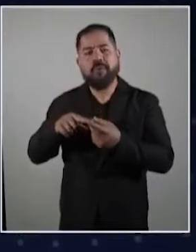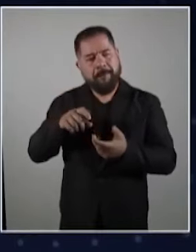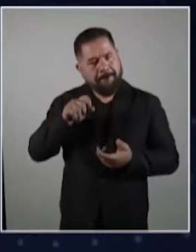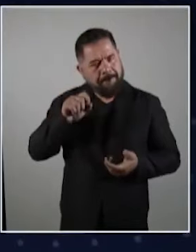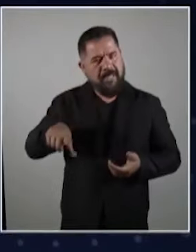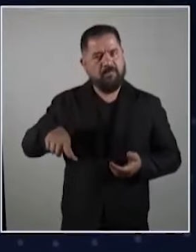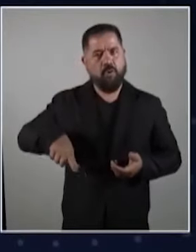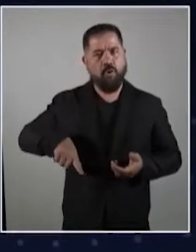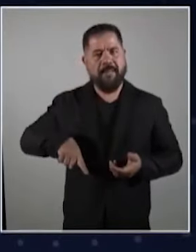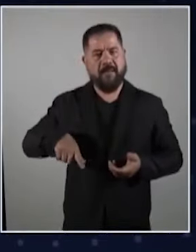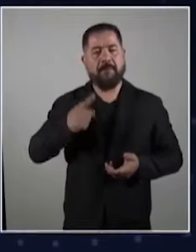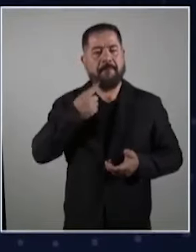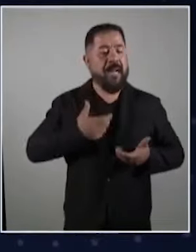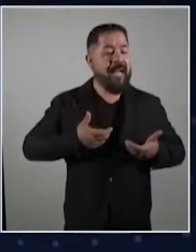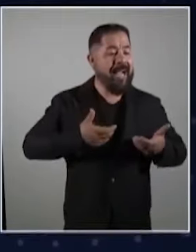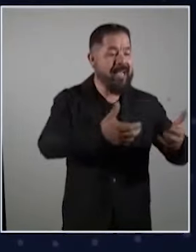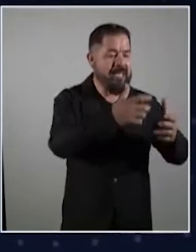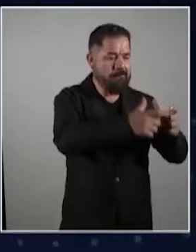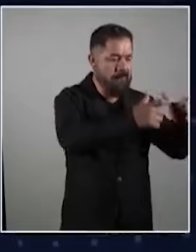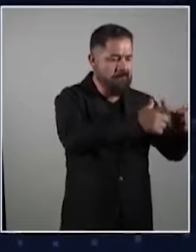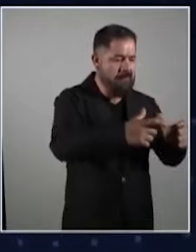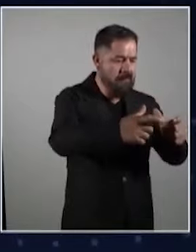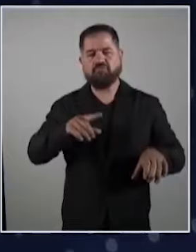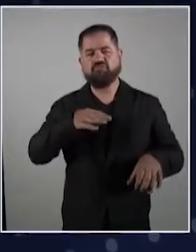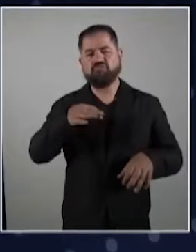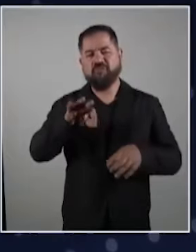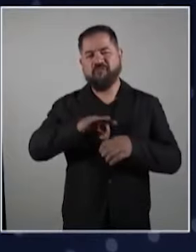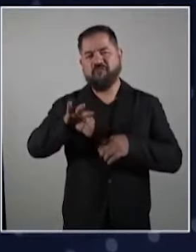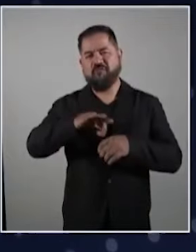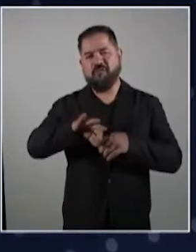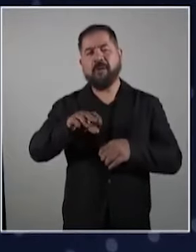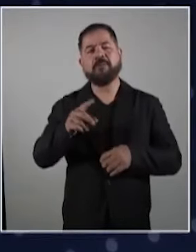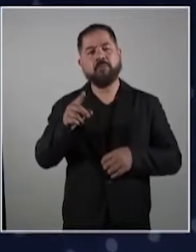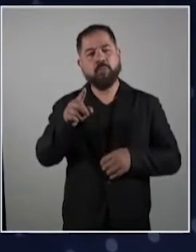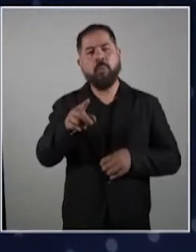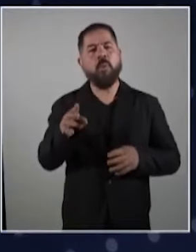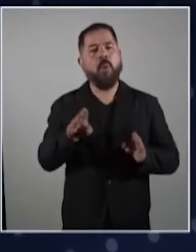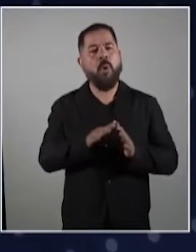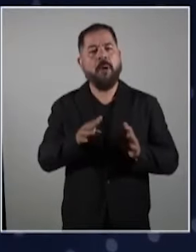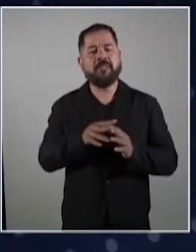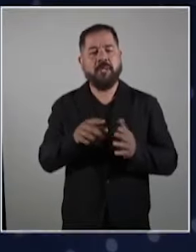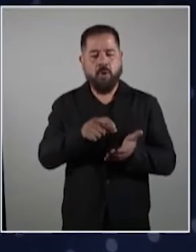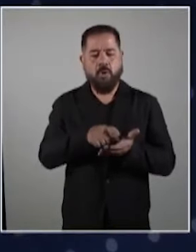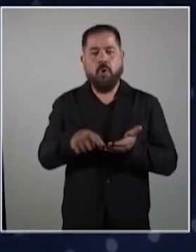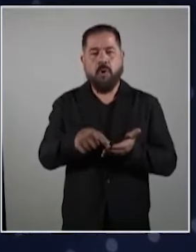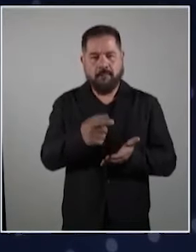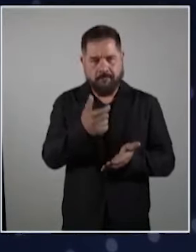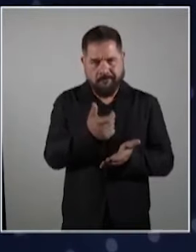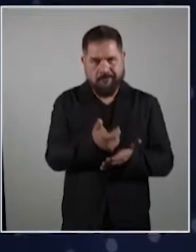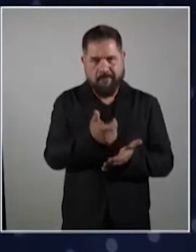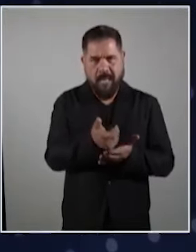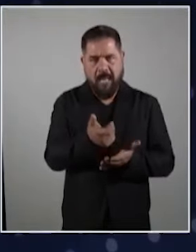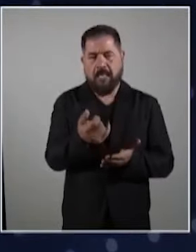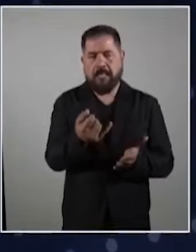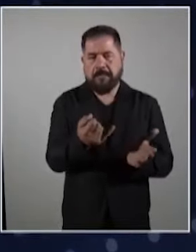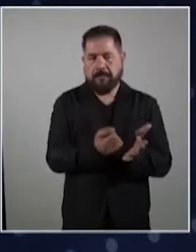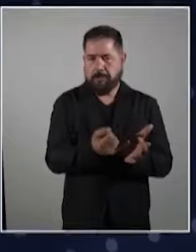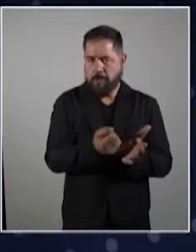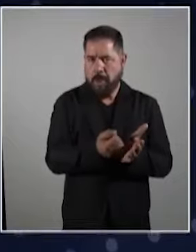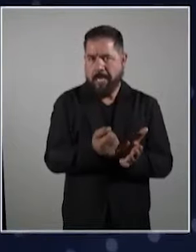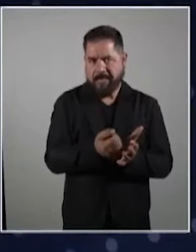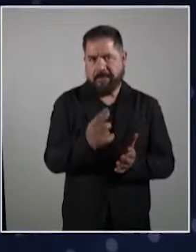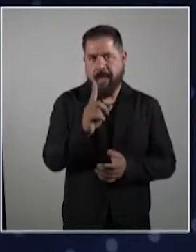para darle solución al bacheo y para darle mantenimiento a nuestras Calles se tiene que hacer un cobro eficiente también de los servicios de